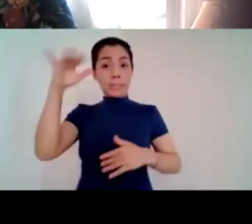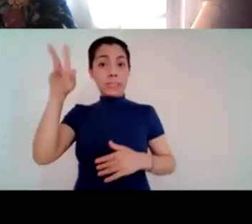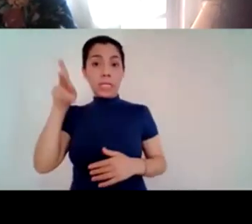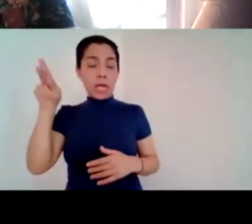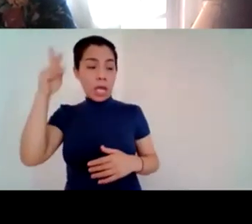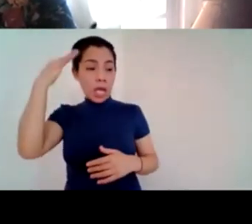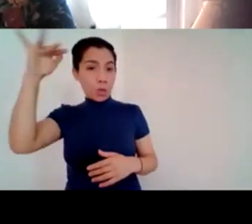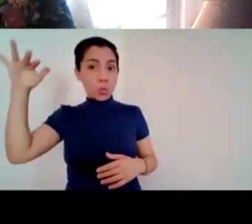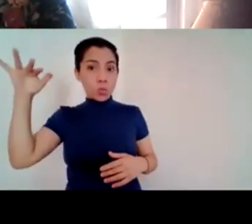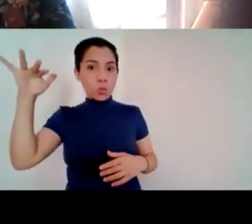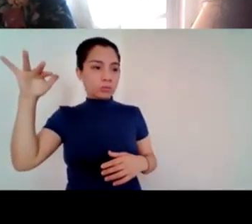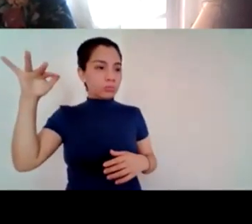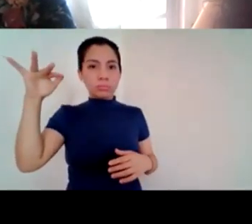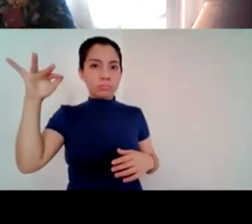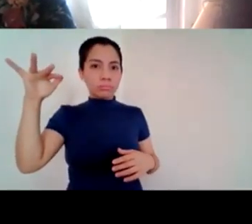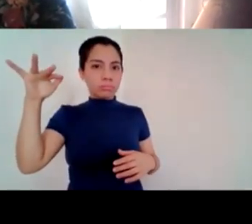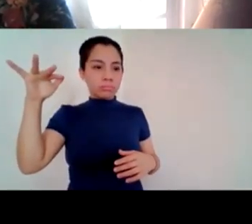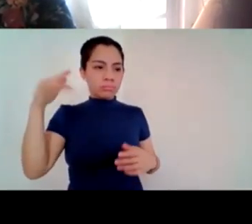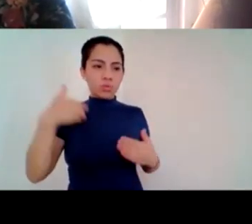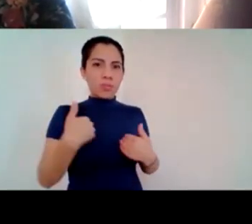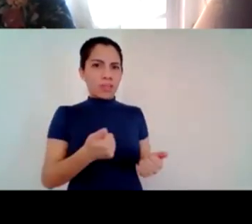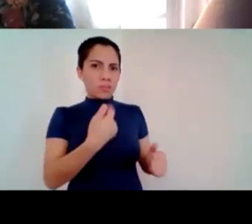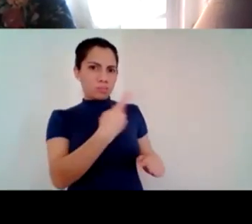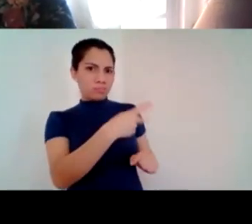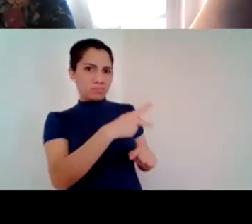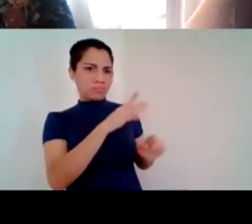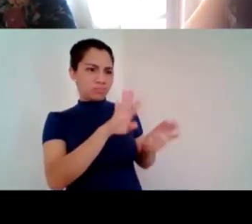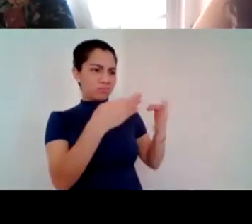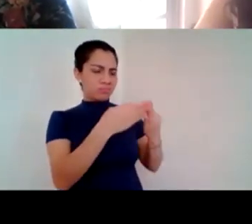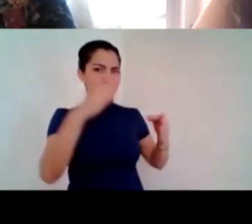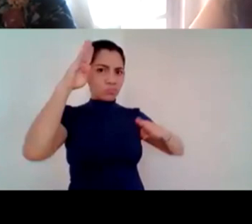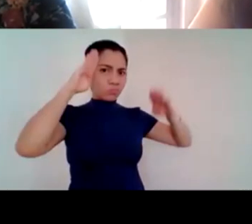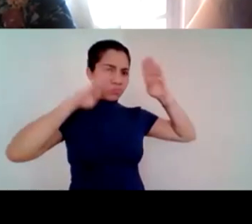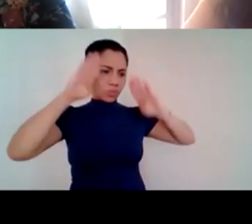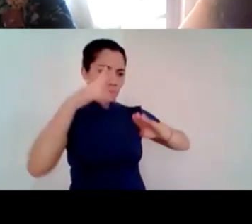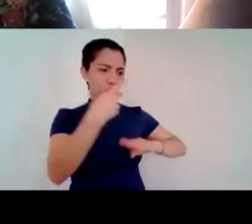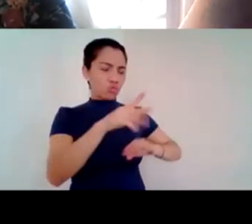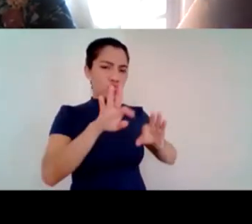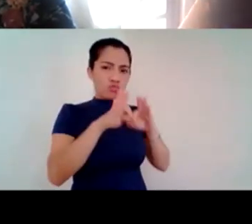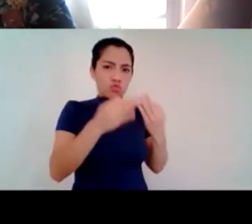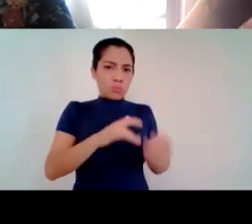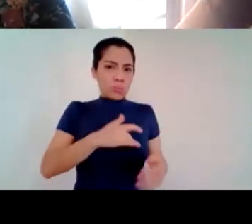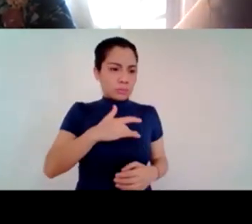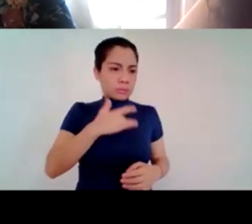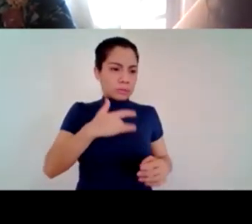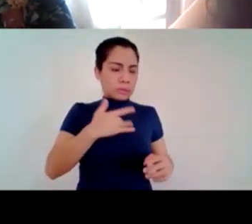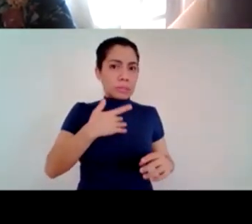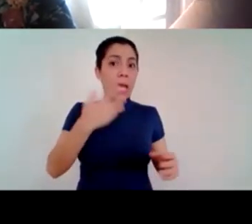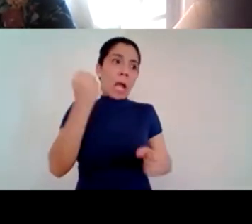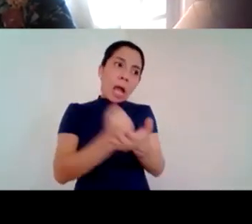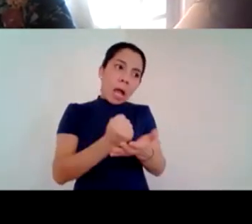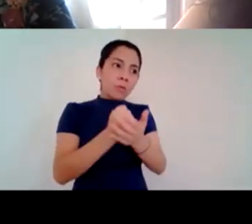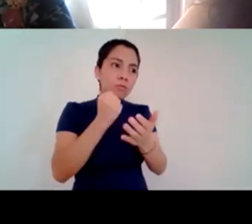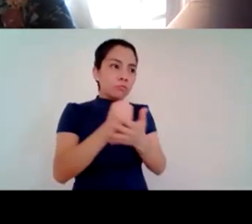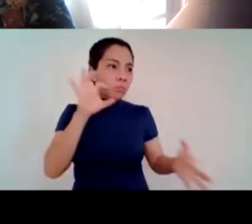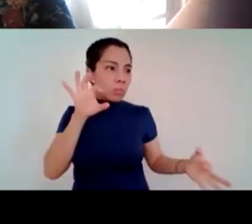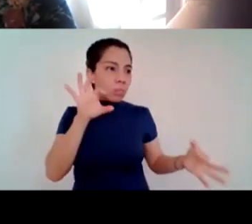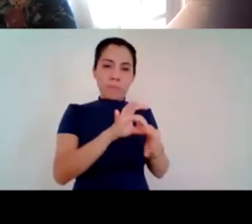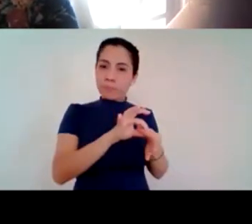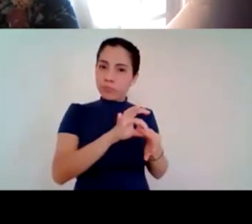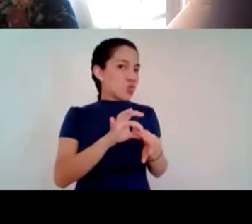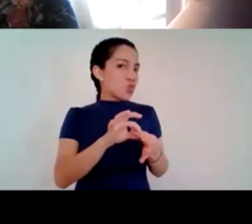que sigan los nuestros aunque sepamos que a veces los nuestros ni funcionan una cosita hay una de las preguntas